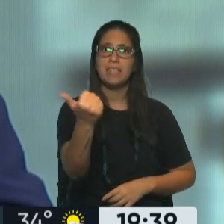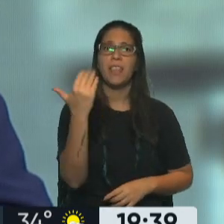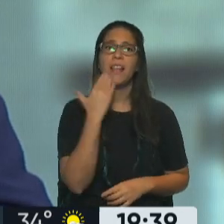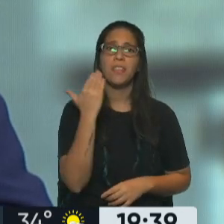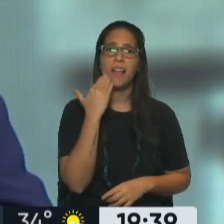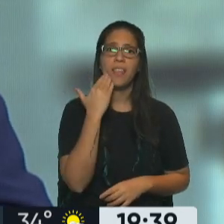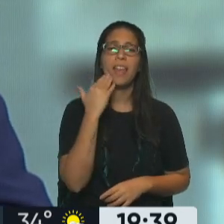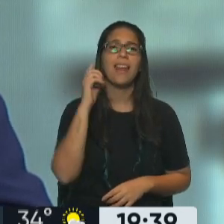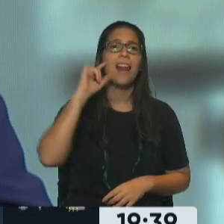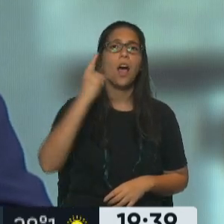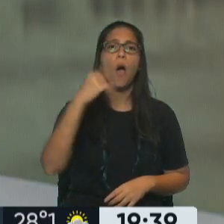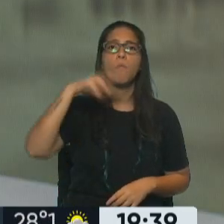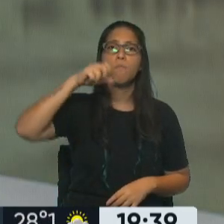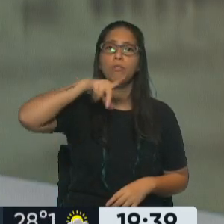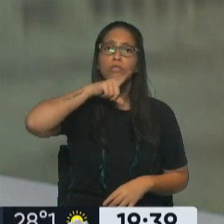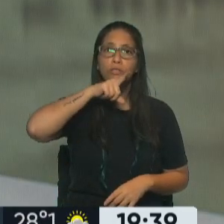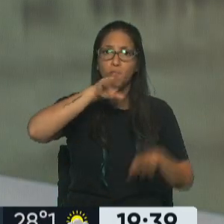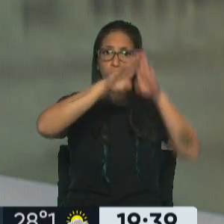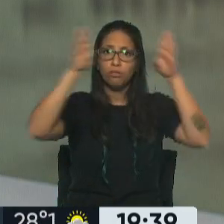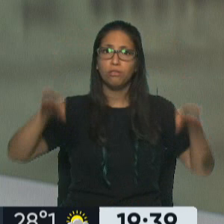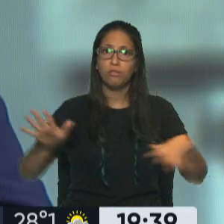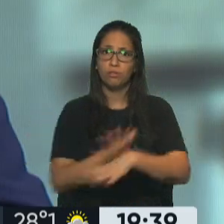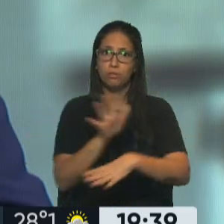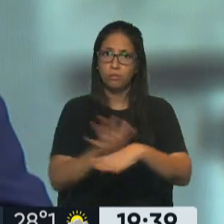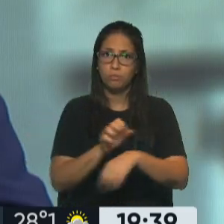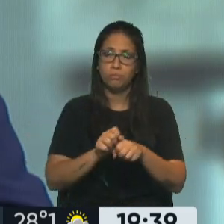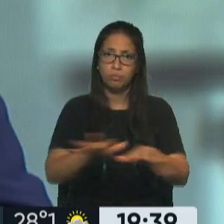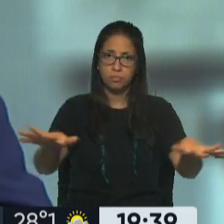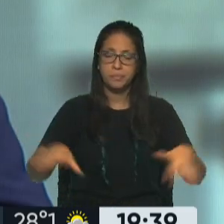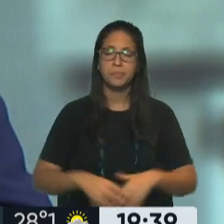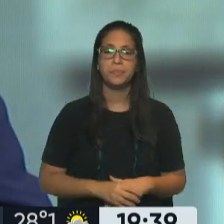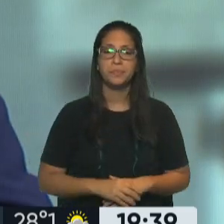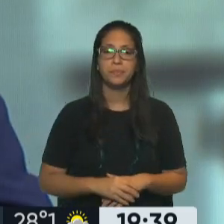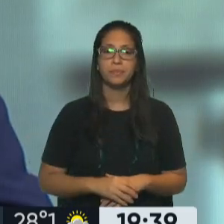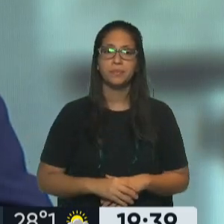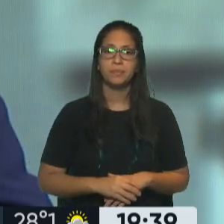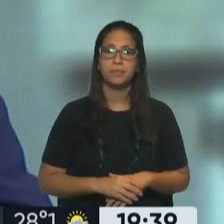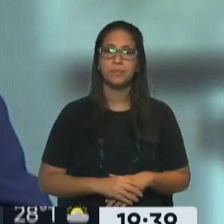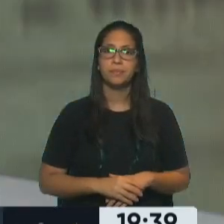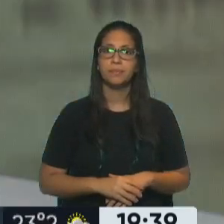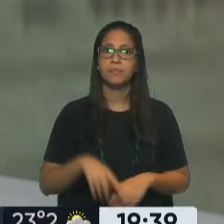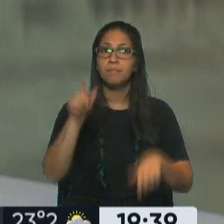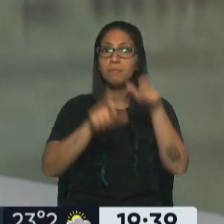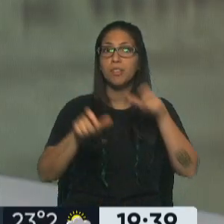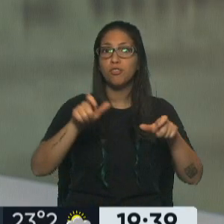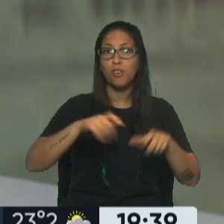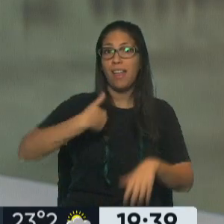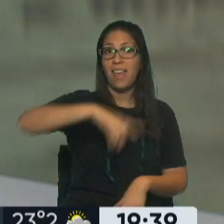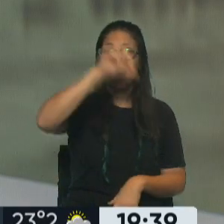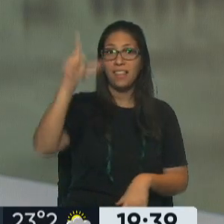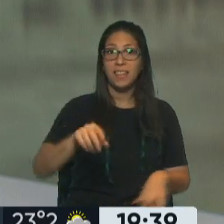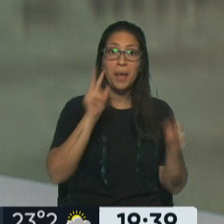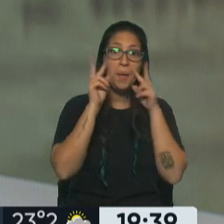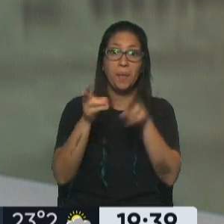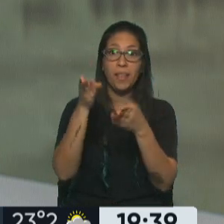tarde en el gomón lo estrenamos 23 A las 6 de la tarde en el gomón decime eh aquellos y aquellas que te ven en todo el país